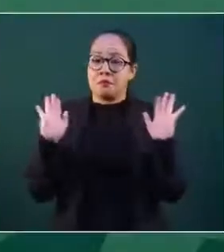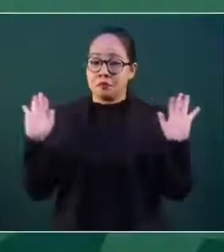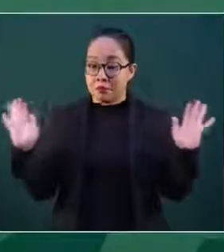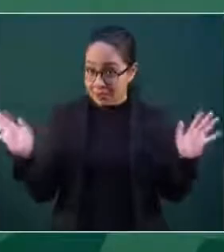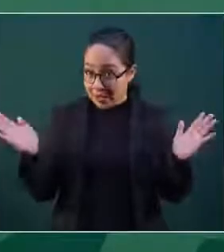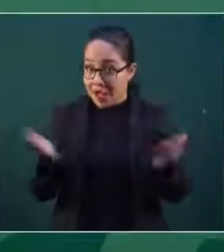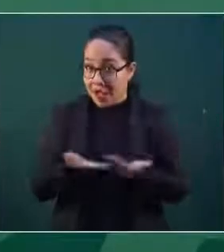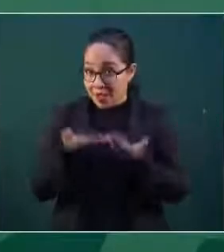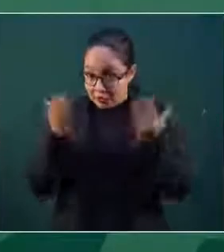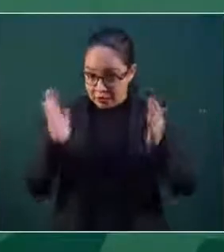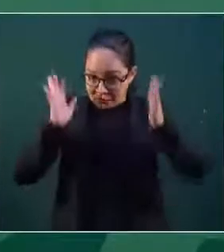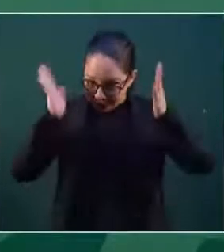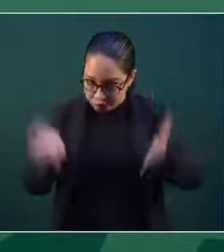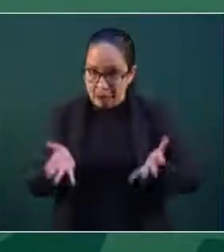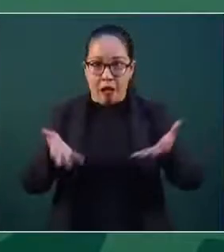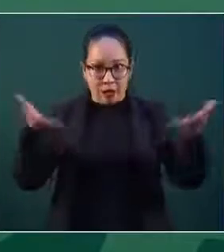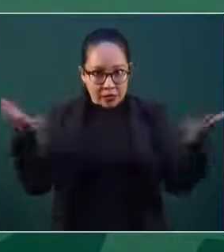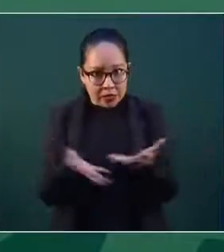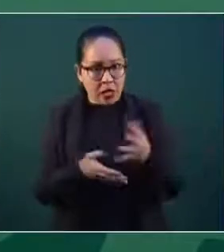Ahora ya hay consultas